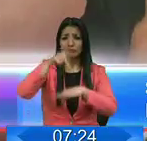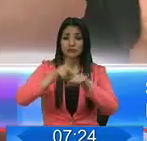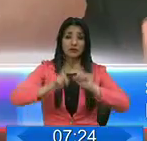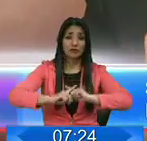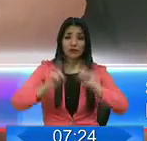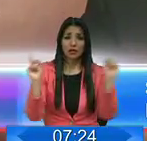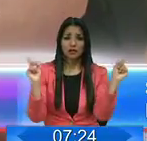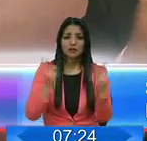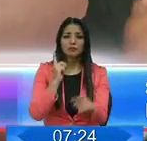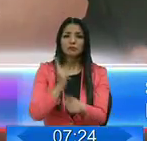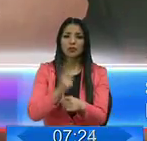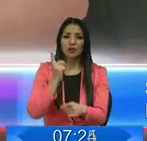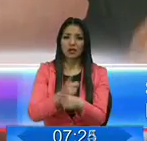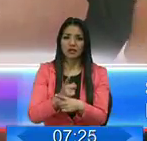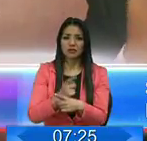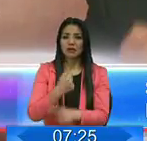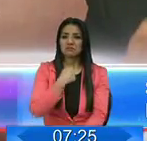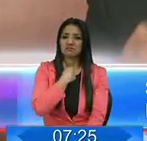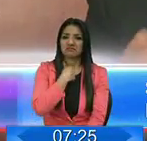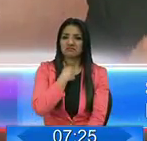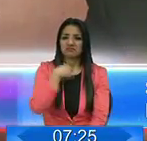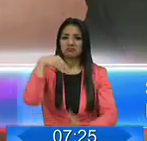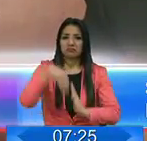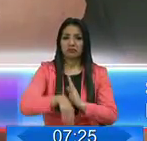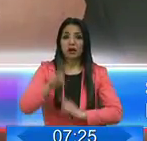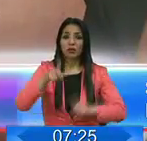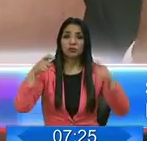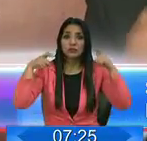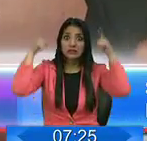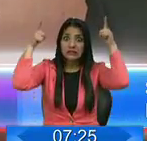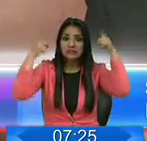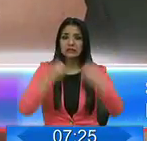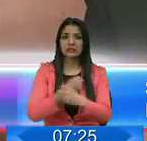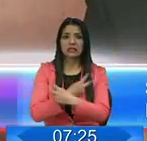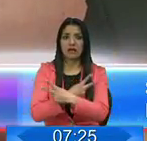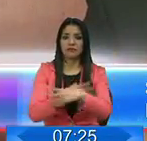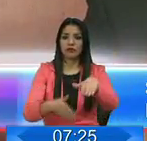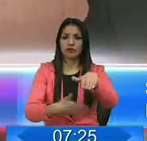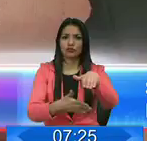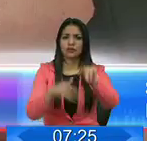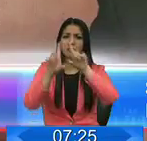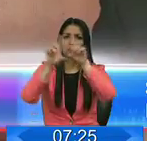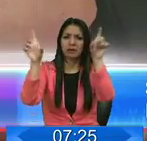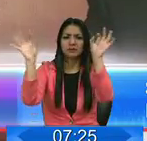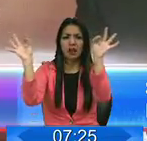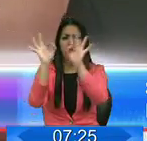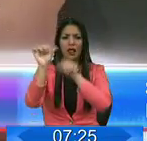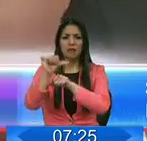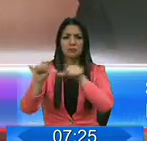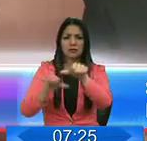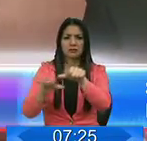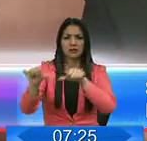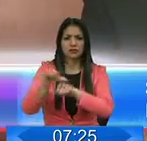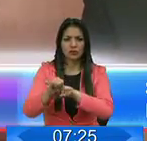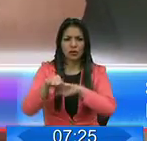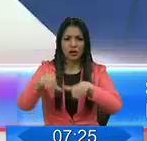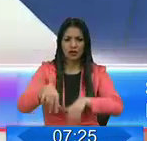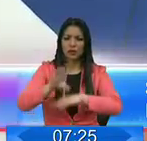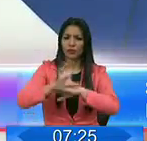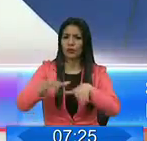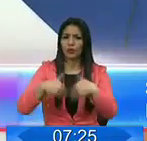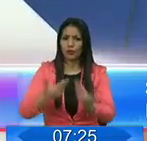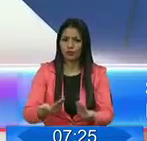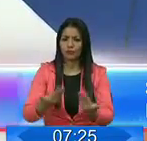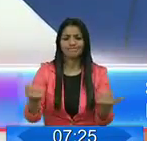así que se ubicaron hasta chef de cocina administrando las empresas eléctricas consideradas estratégicas en el país. Por todo